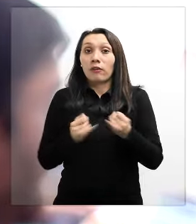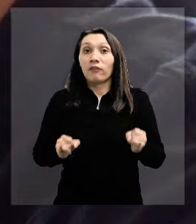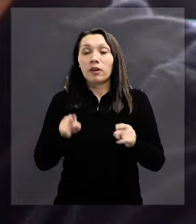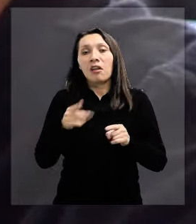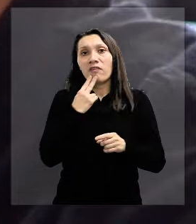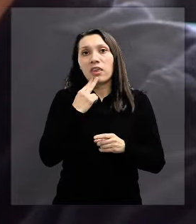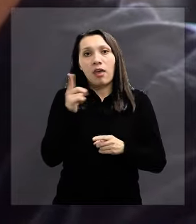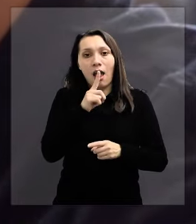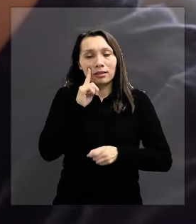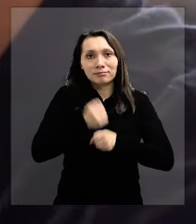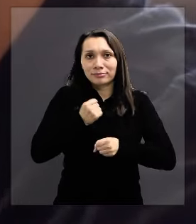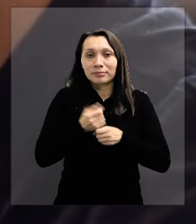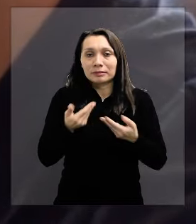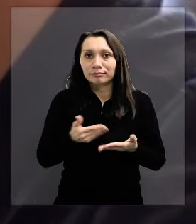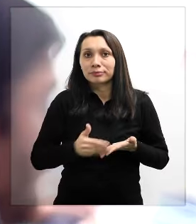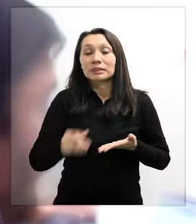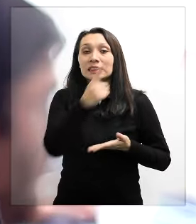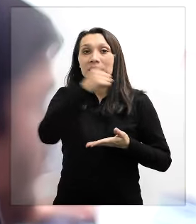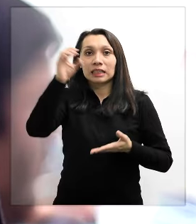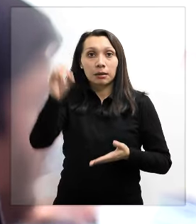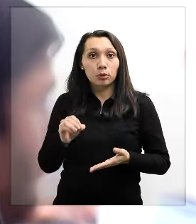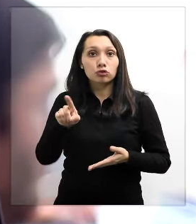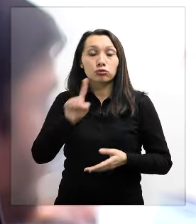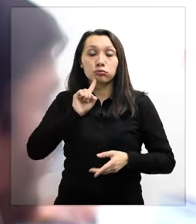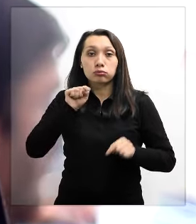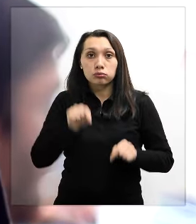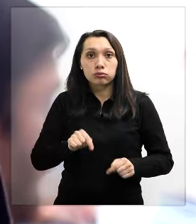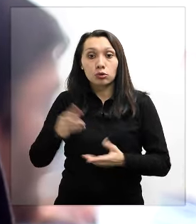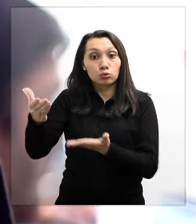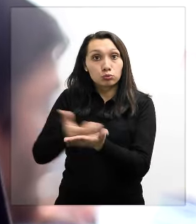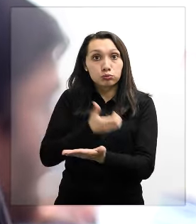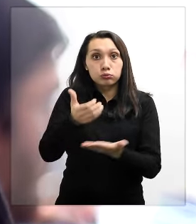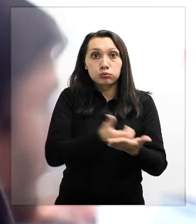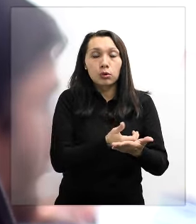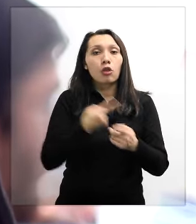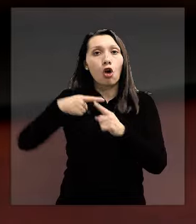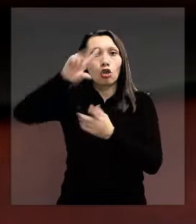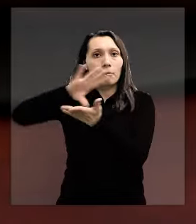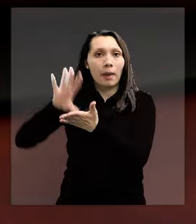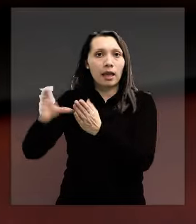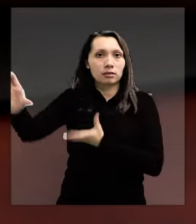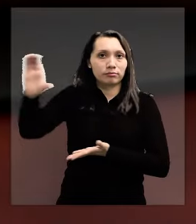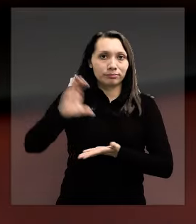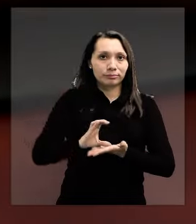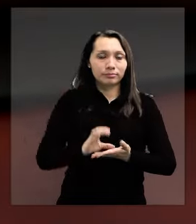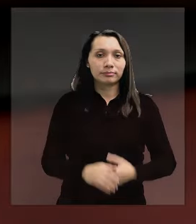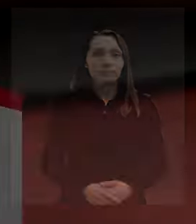vivir de eso. Hoy el 100% de los ingresos son del exterior.